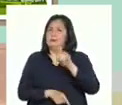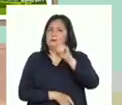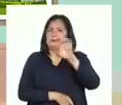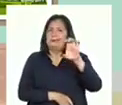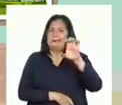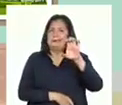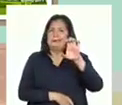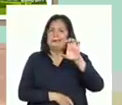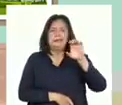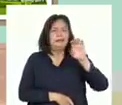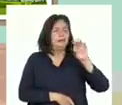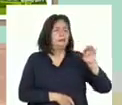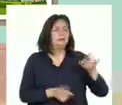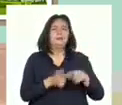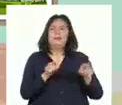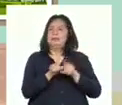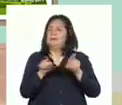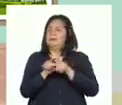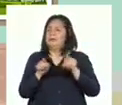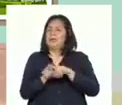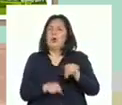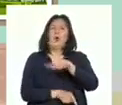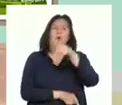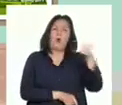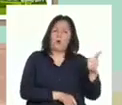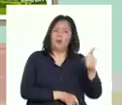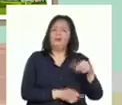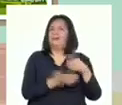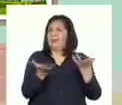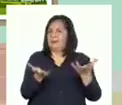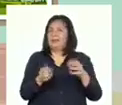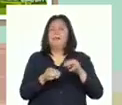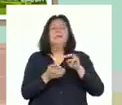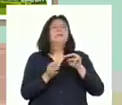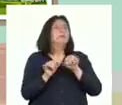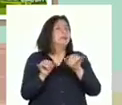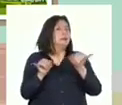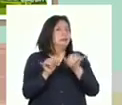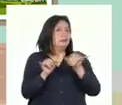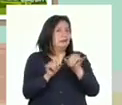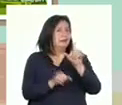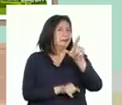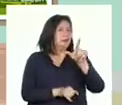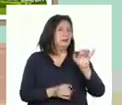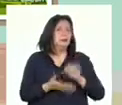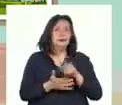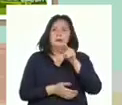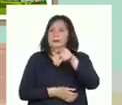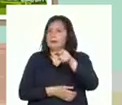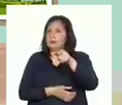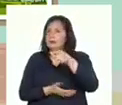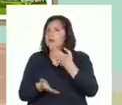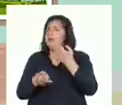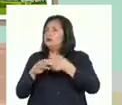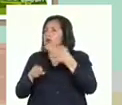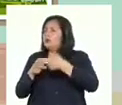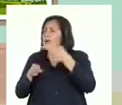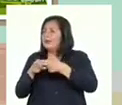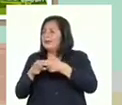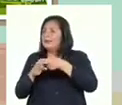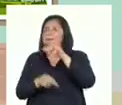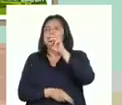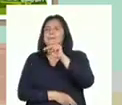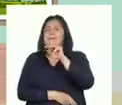100 centímetros forman también otra unidad de medida de longitud. Esta unidad de medida se llama